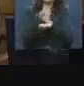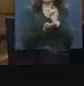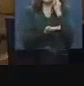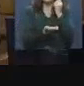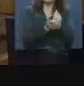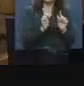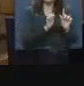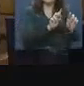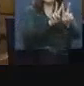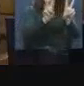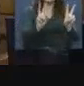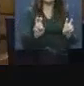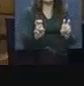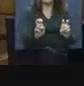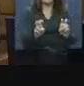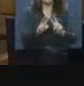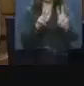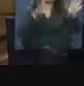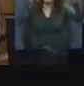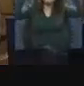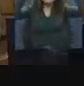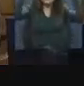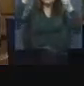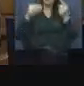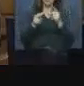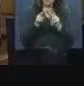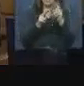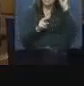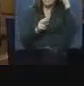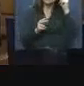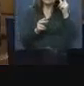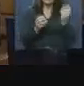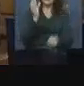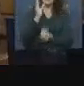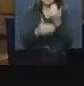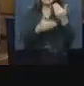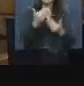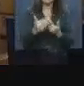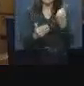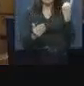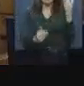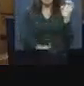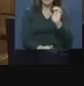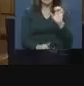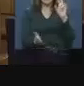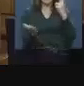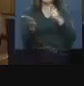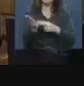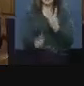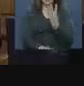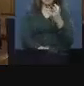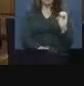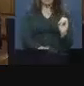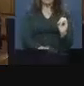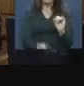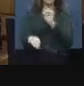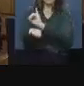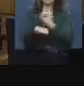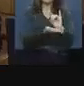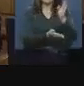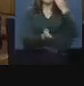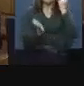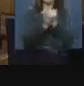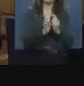acreditadas en la dimensión generación de conocimiento, creación e innovación. A partir del 1 de enero del 2040, las instituciones